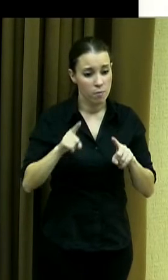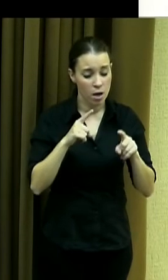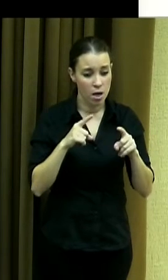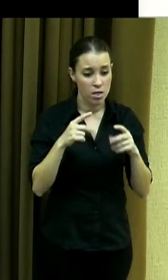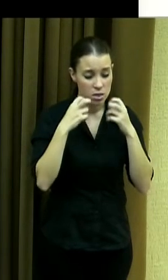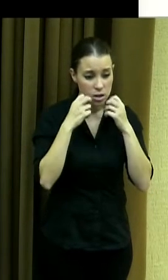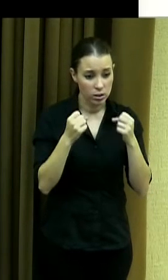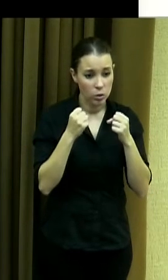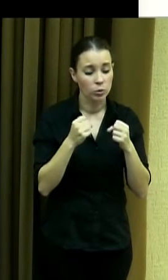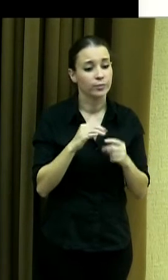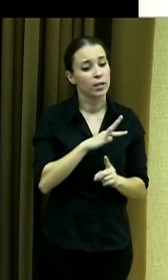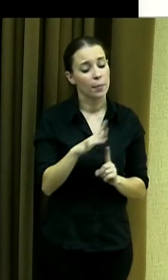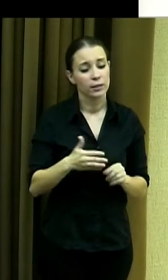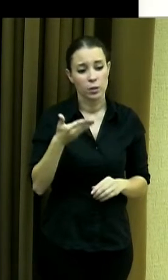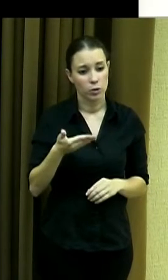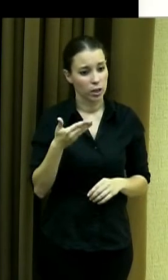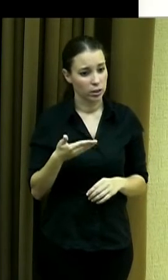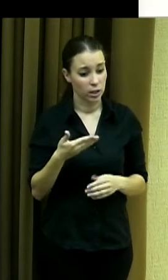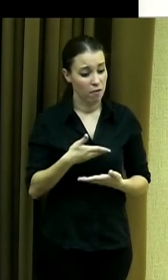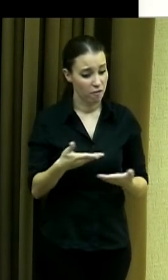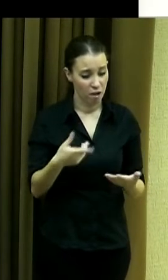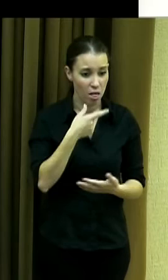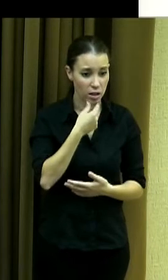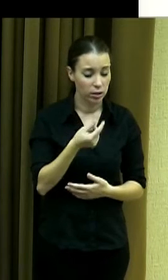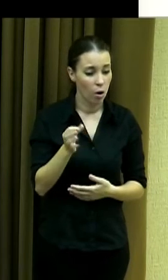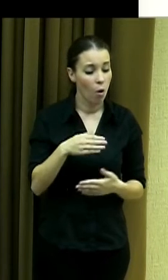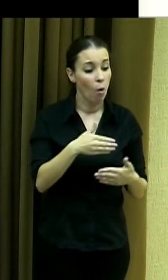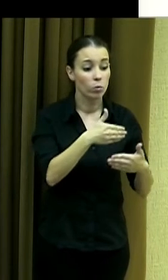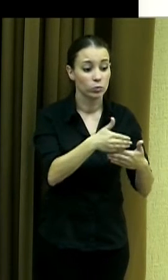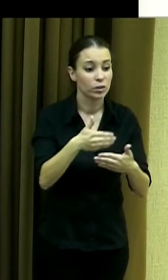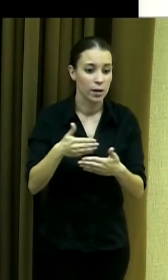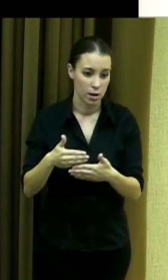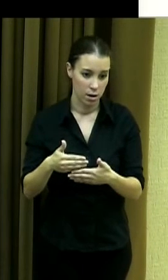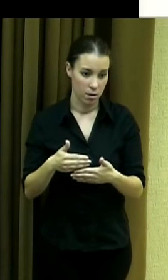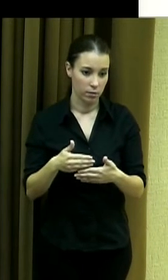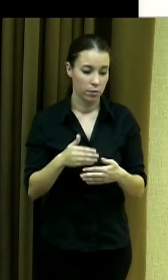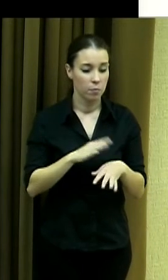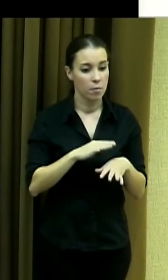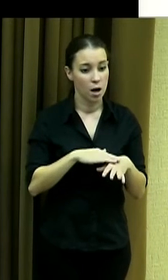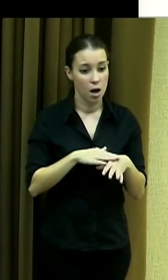el ambiente importante, facilitador o creador de barreras para su desenvolvimiento.